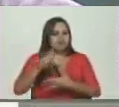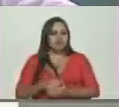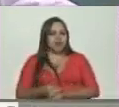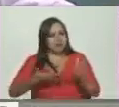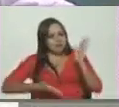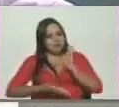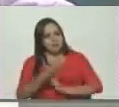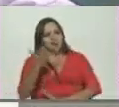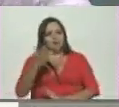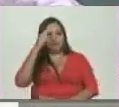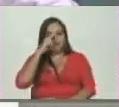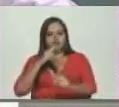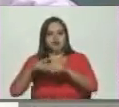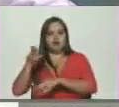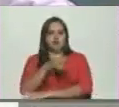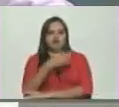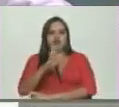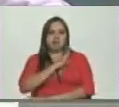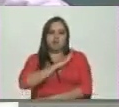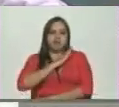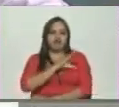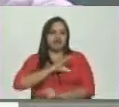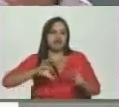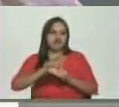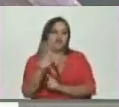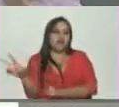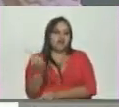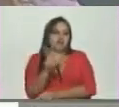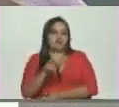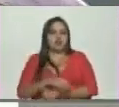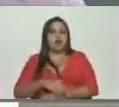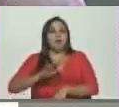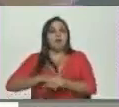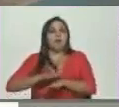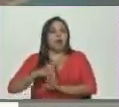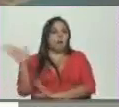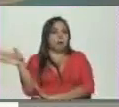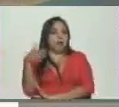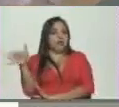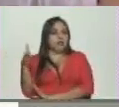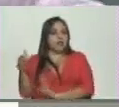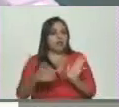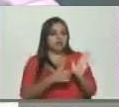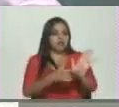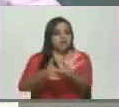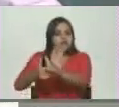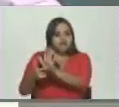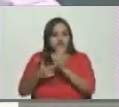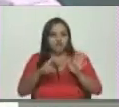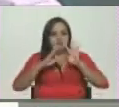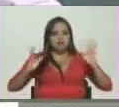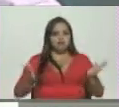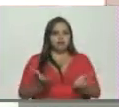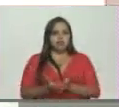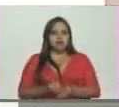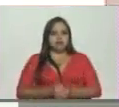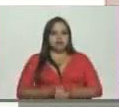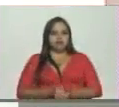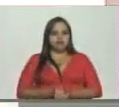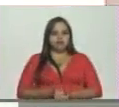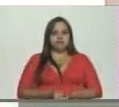a apreciarla, vamos a adorar esa música que tenemos, porque es la bandera para darnos a conocer a nivel del mundo. Son